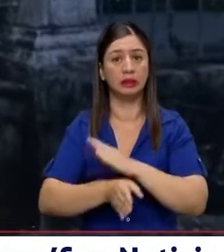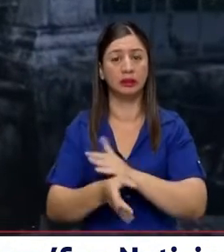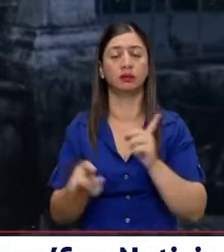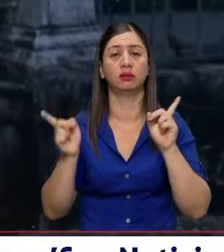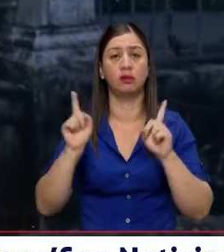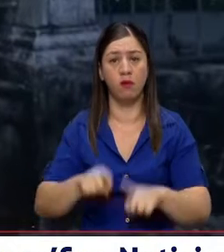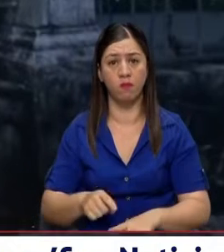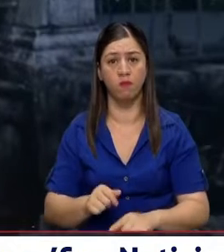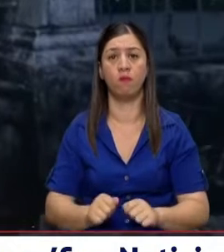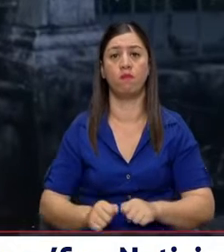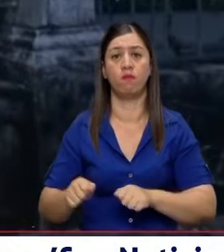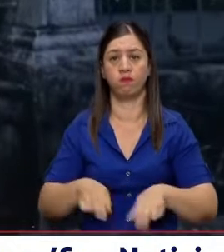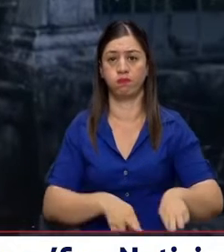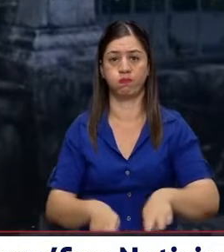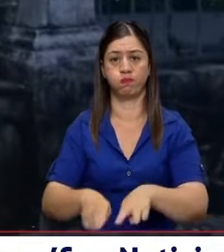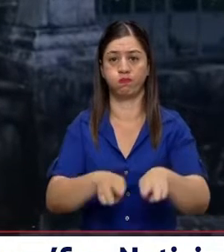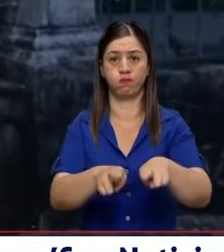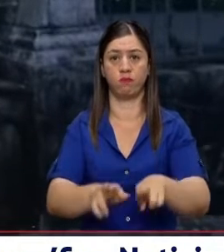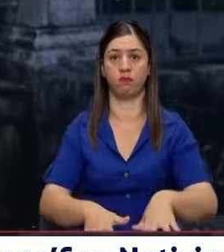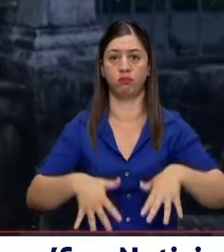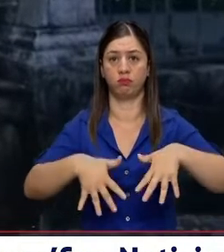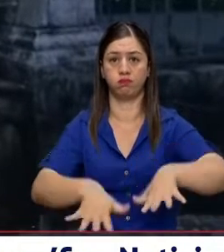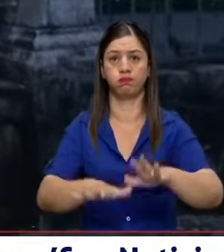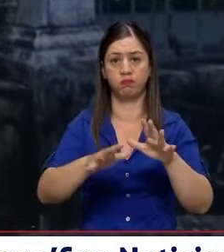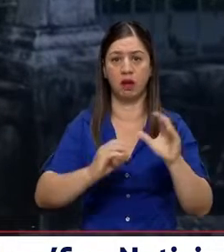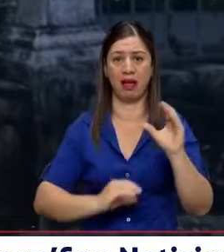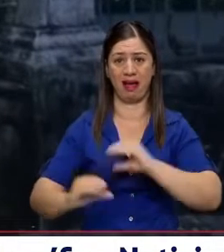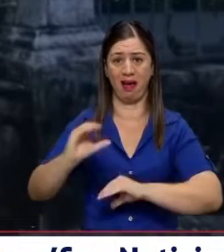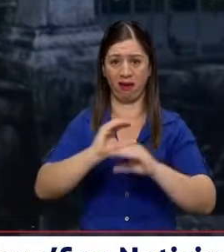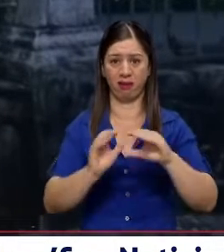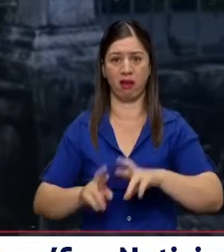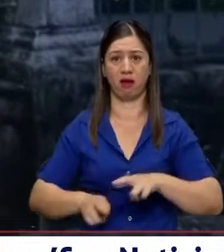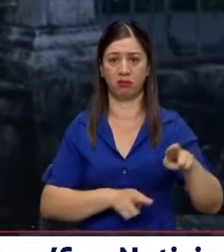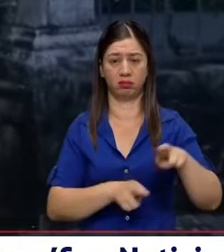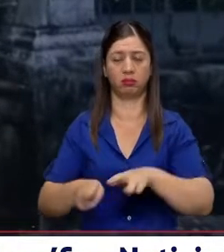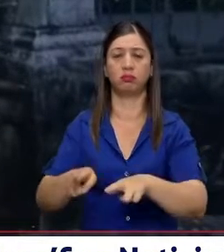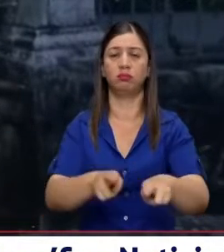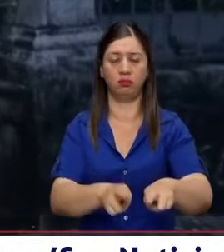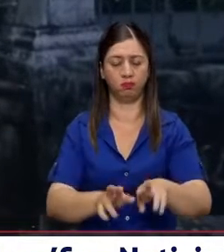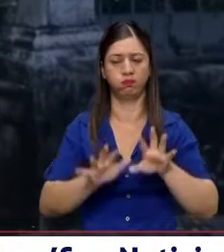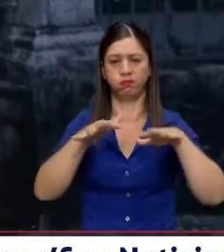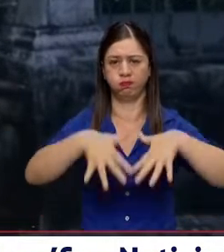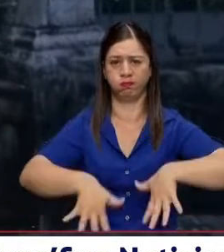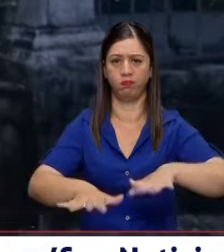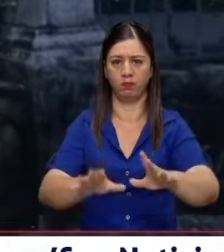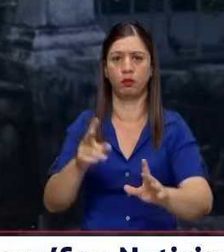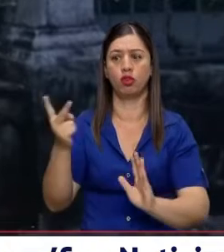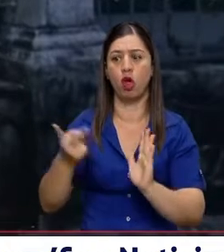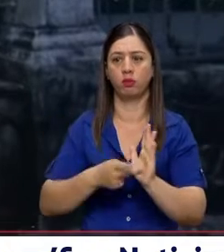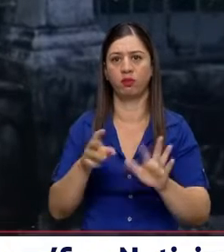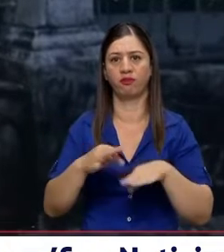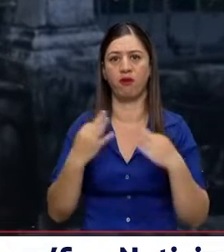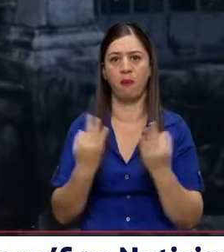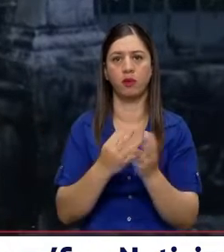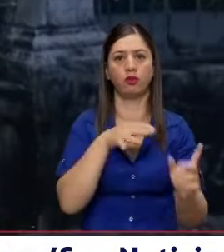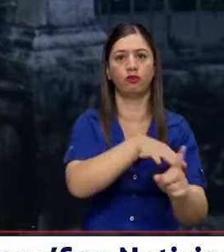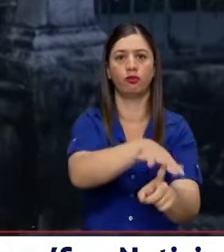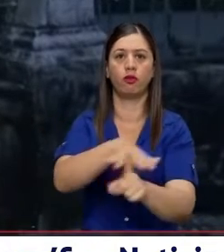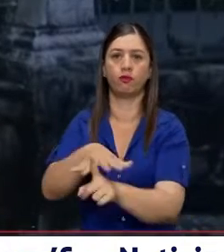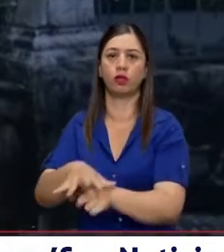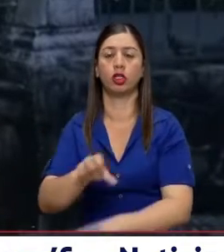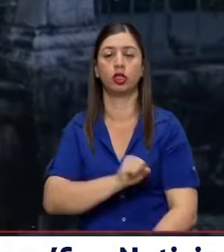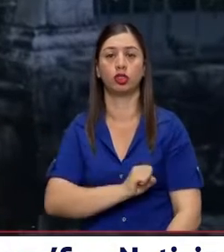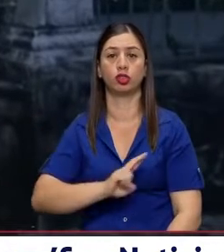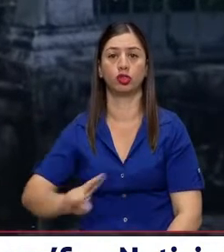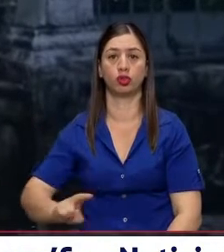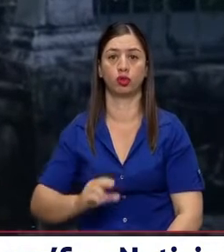se registró el desbordamiento del río Caquetá, generando afectaciones a más de 2.000 familias en el municipio de Piamonte, en el sur del